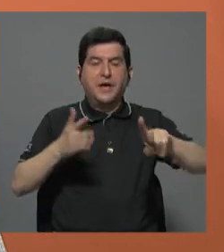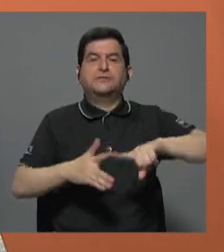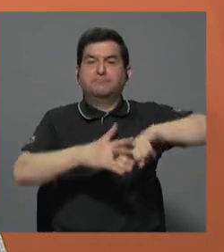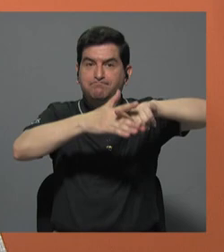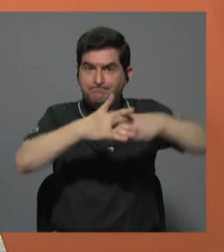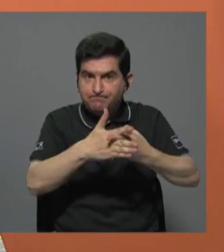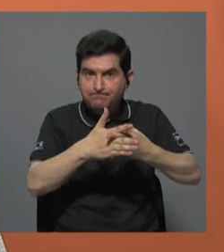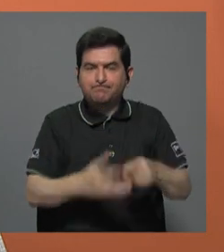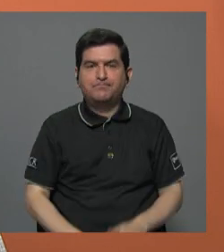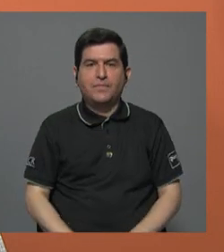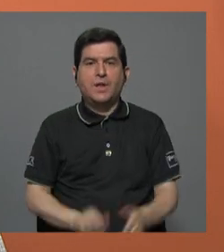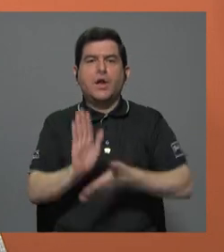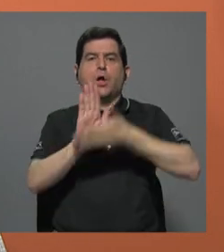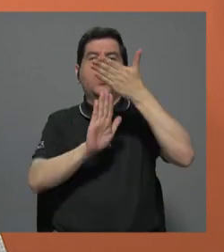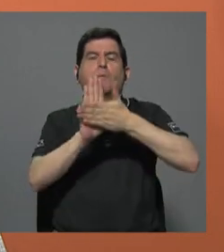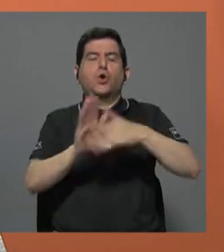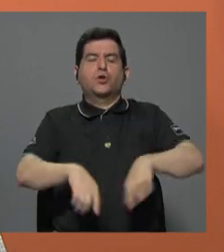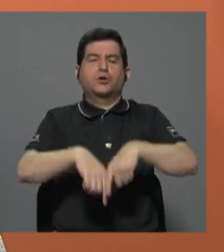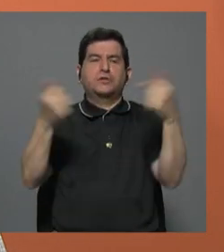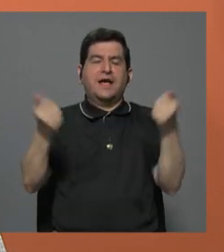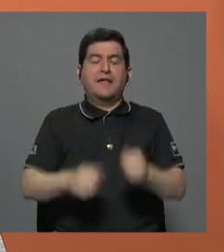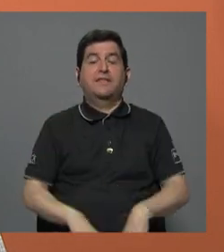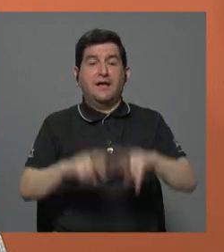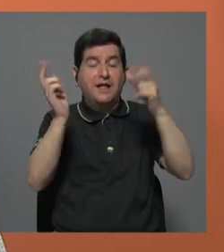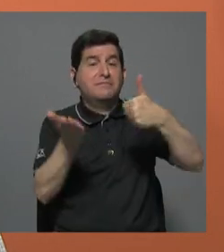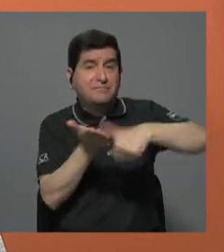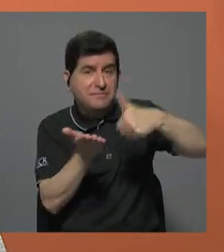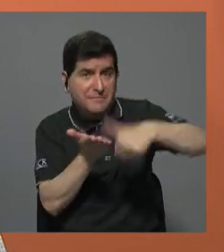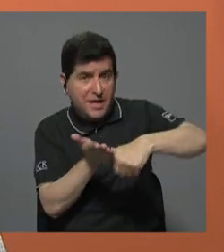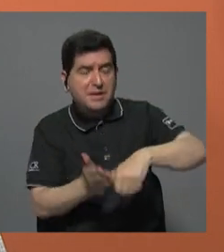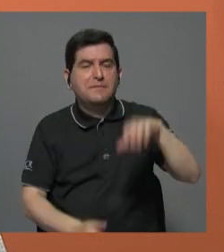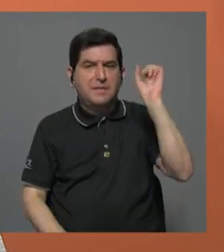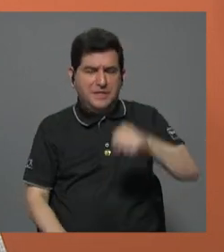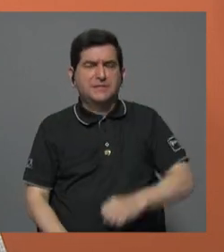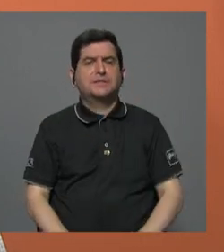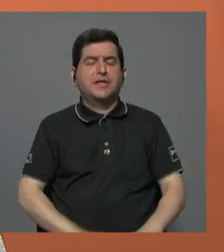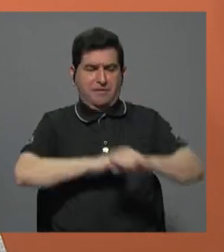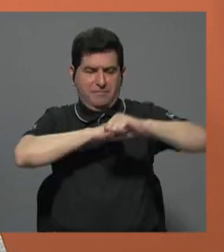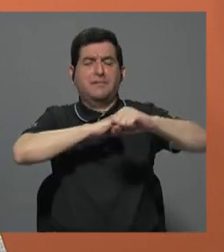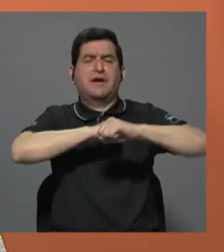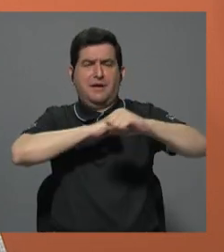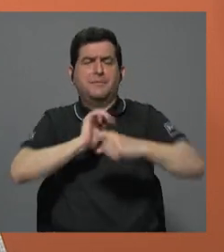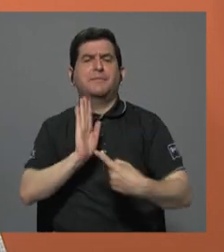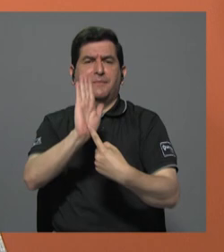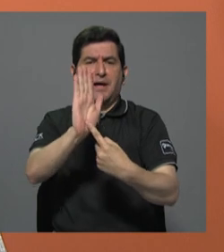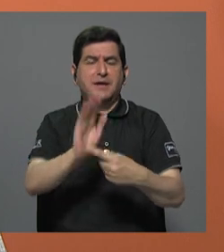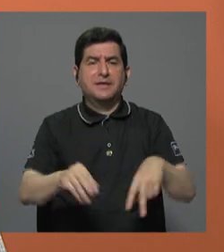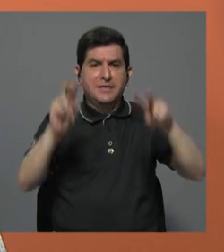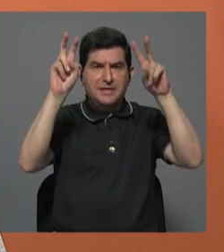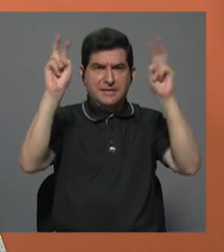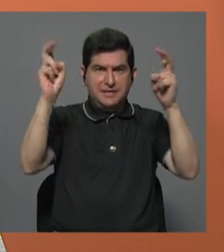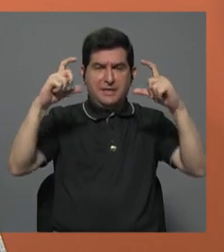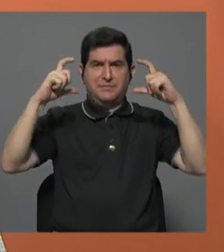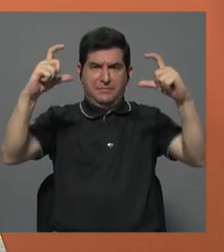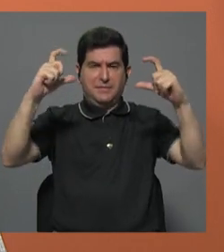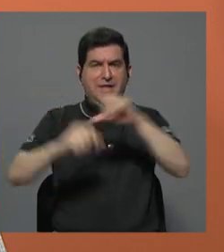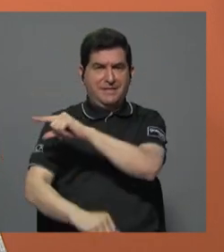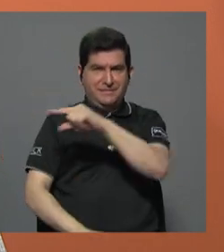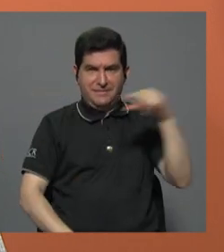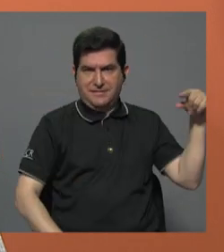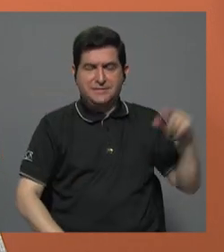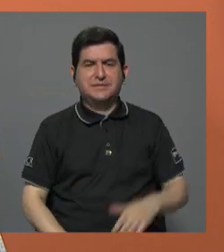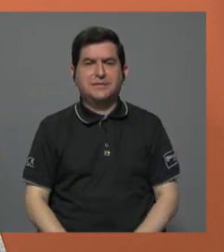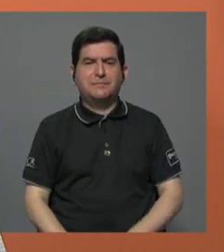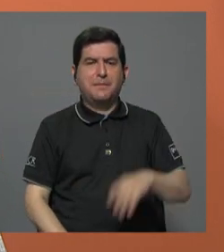pues con la portada el semanario un tema muy electoral exacto que nos remite a la campaña electoral y en este caso pues el titular del semanario universidad para esa semana es